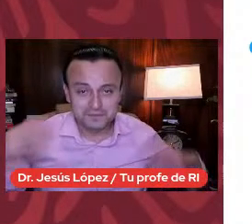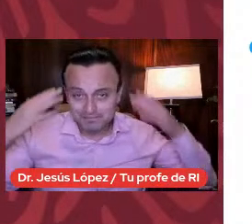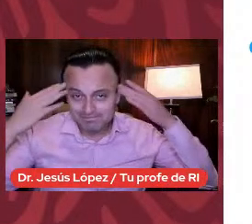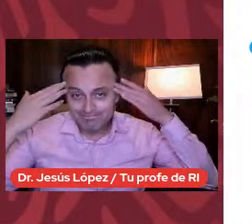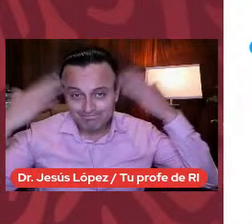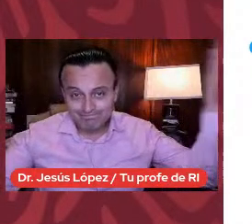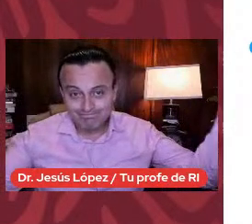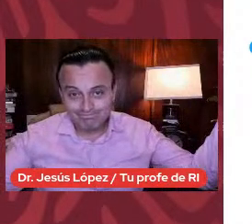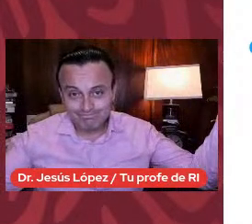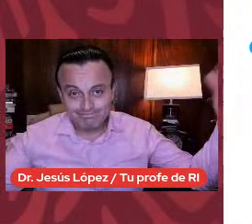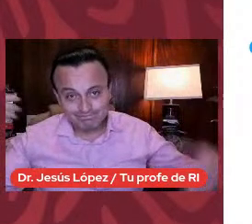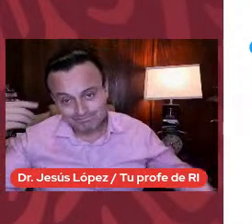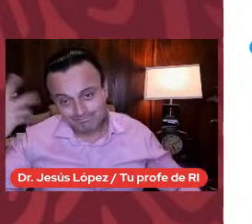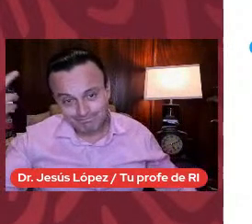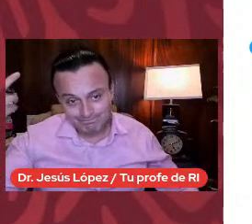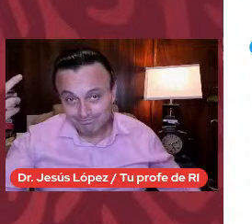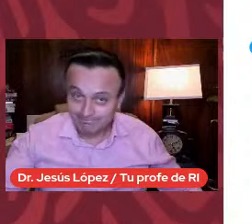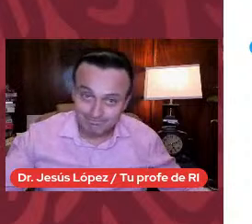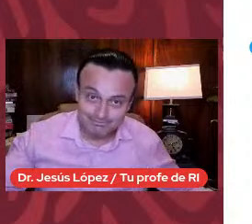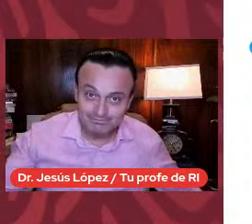ejecutivo.